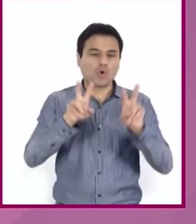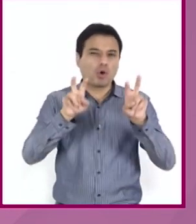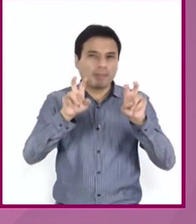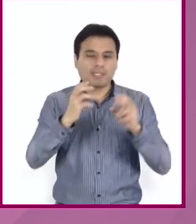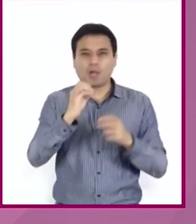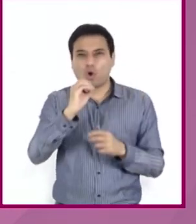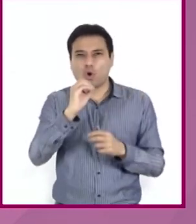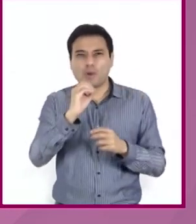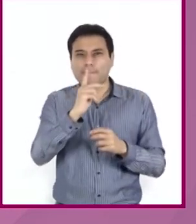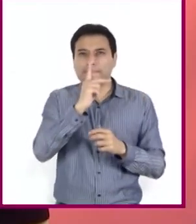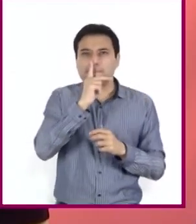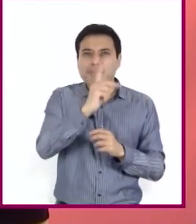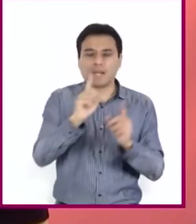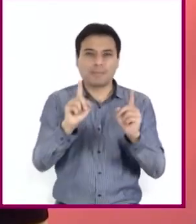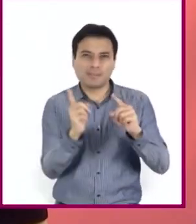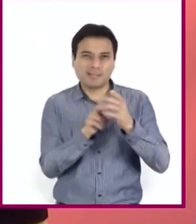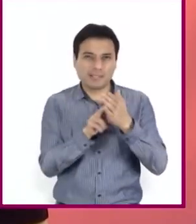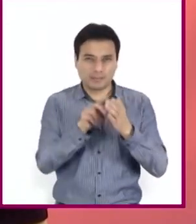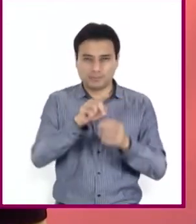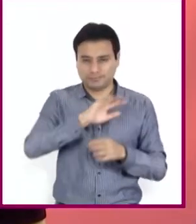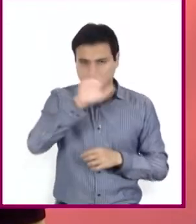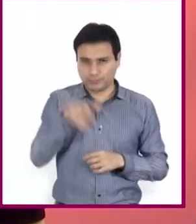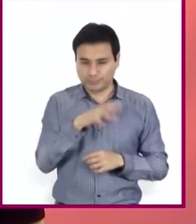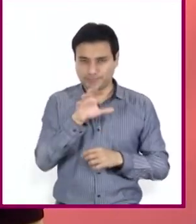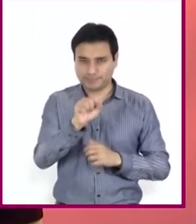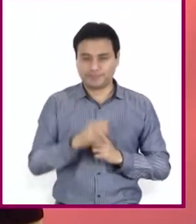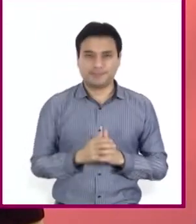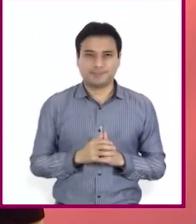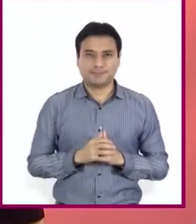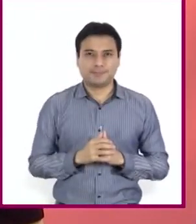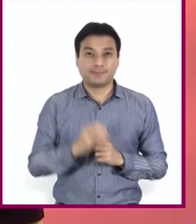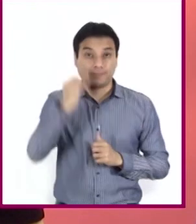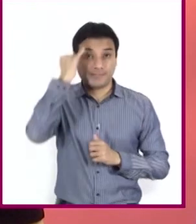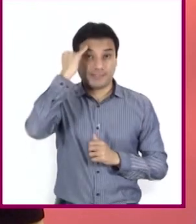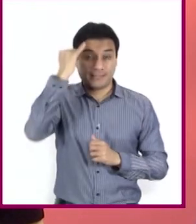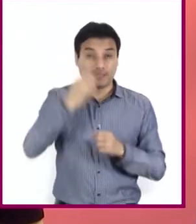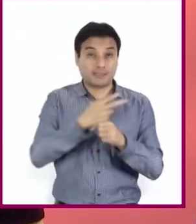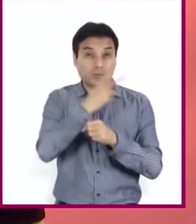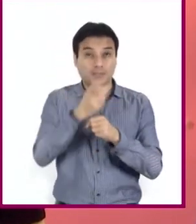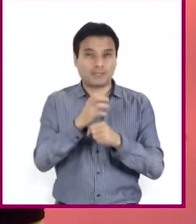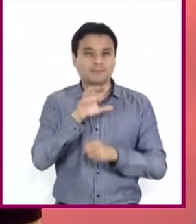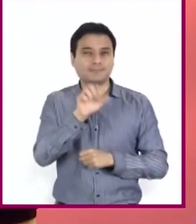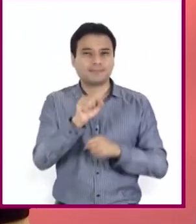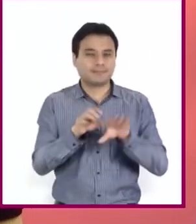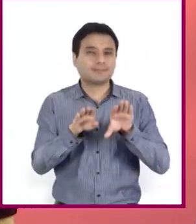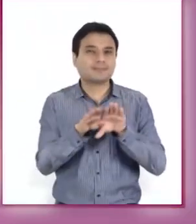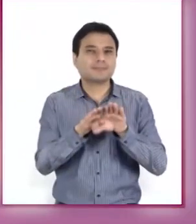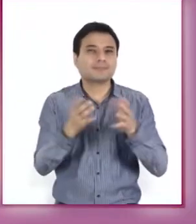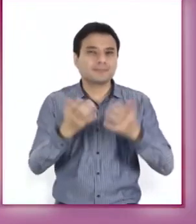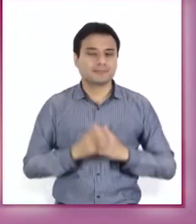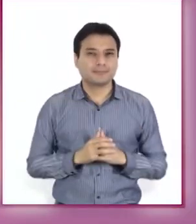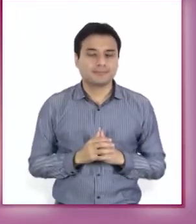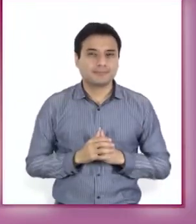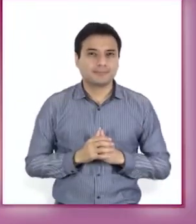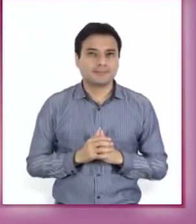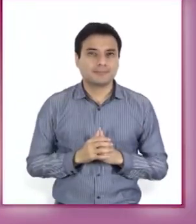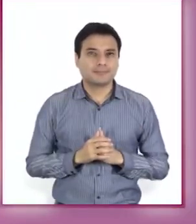alguna tipografía. Para identificar las ideas secundarias podemos